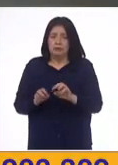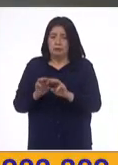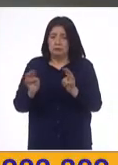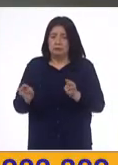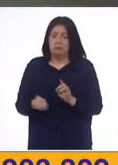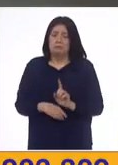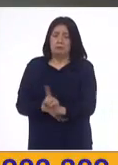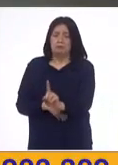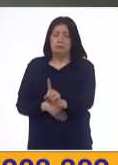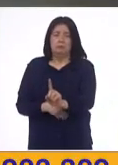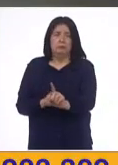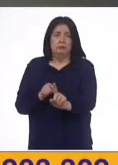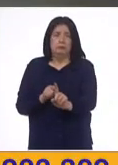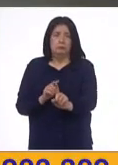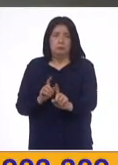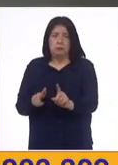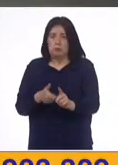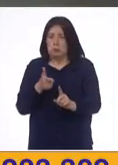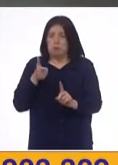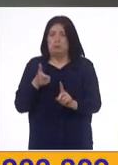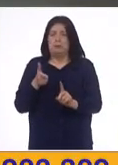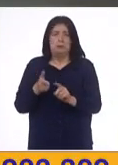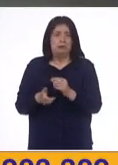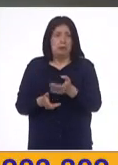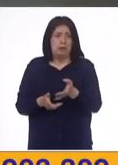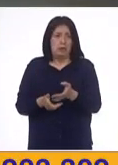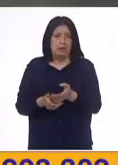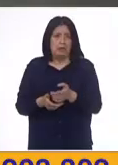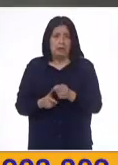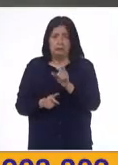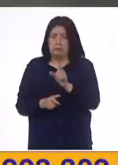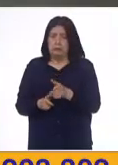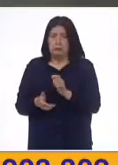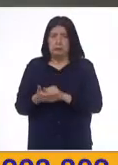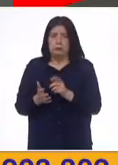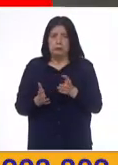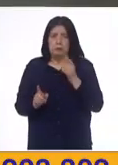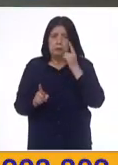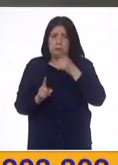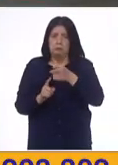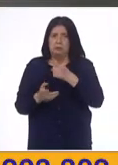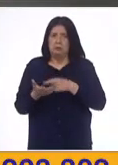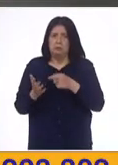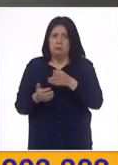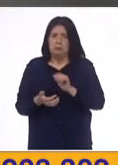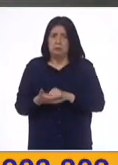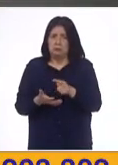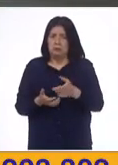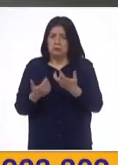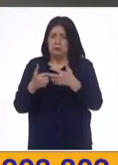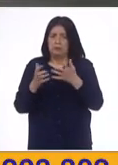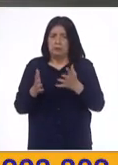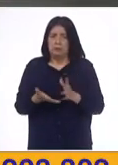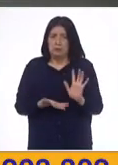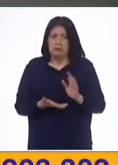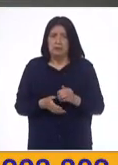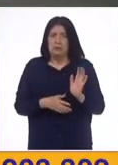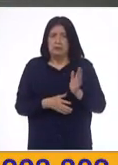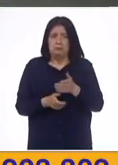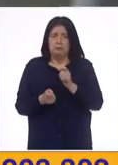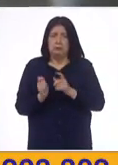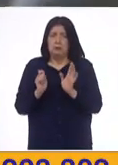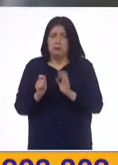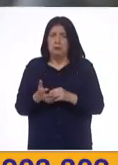mesa. De pronto saca una pistola para apuntarle a su víctima. El objetivo, este empresario pesquero que almorzaba con